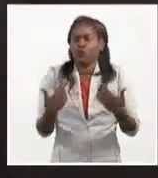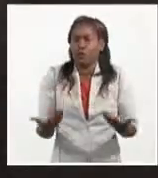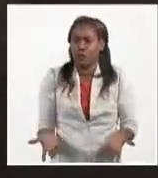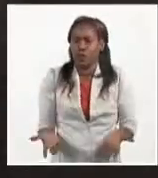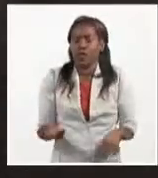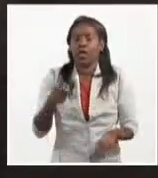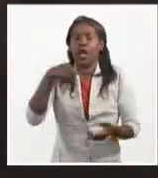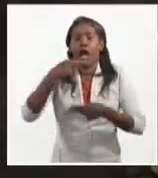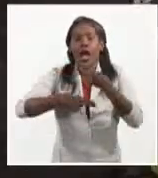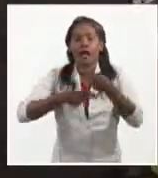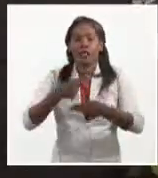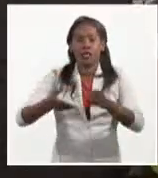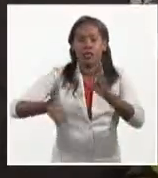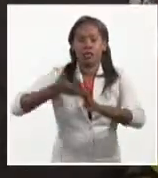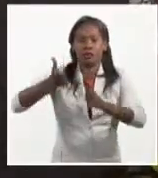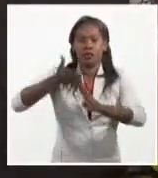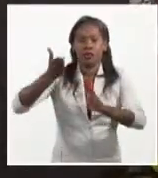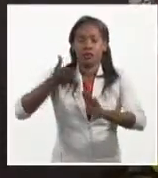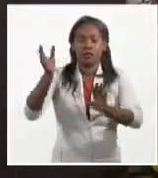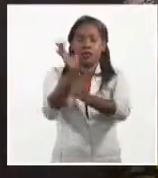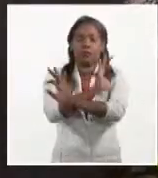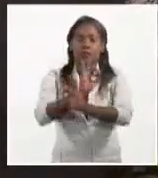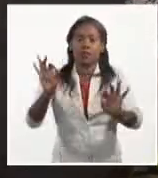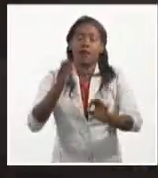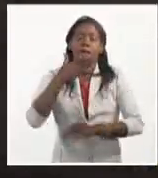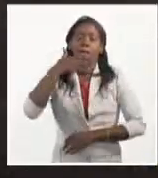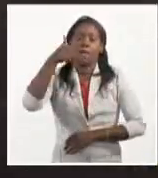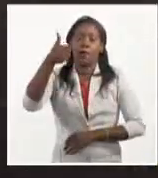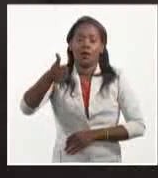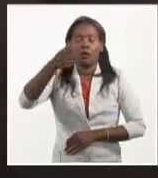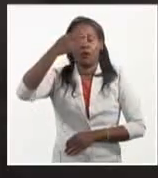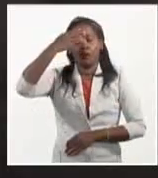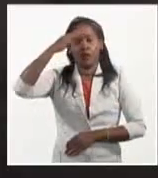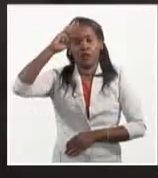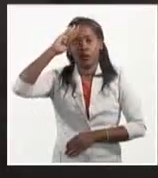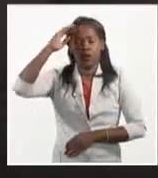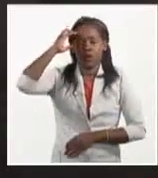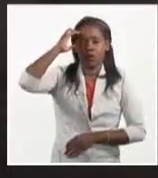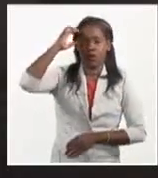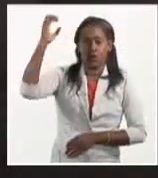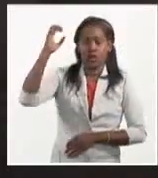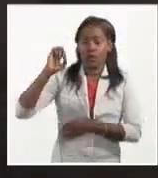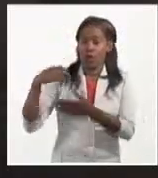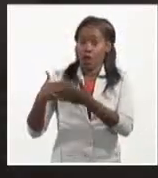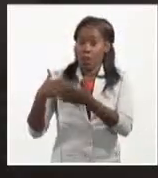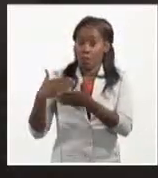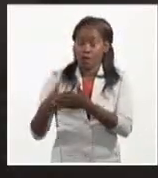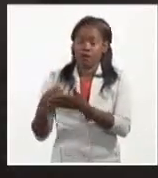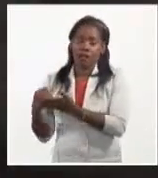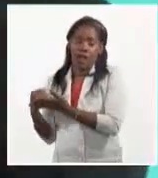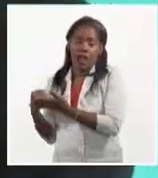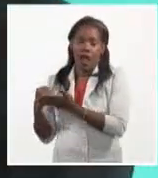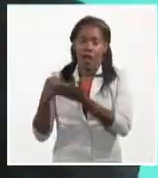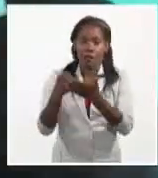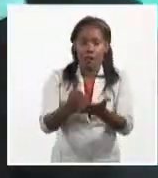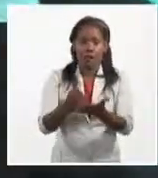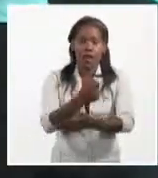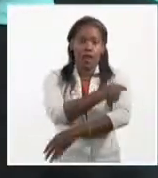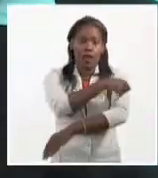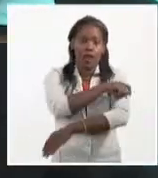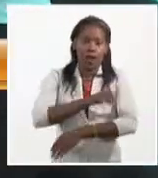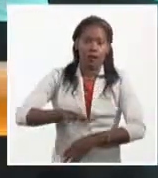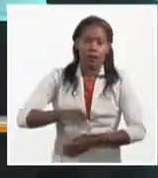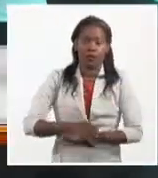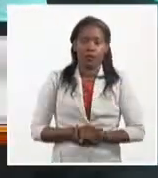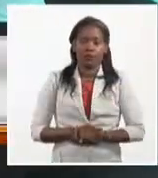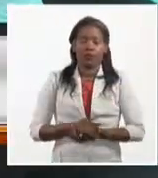obras que son sociales y que es la empresa estatal socialista quien está regalando también estas obras tan importantes. Feliz y contenta